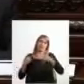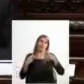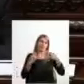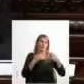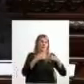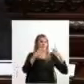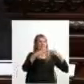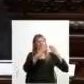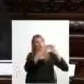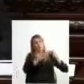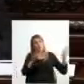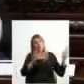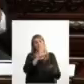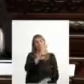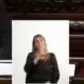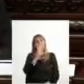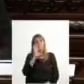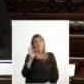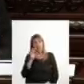la planta, ¿no? 500 mil dólares.